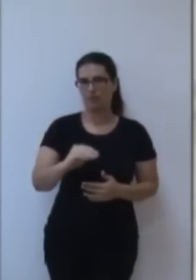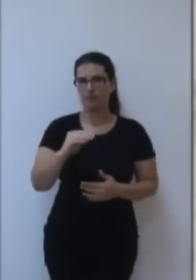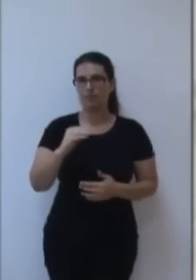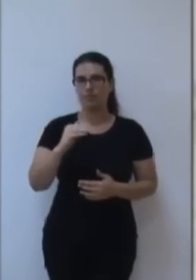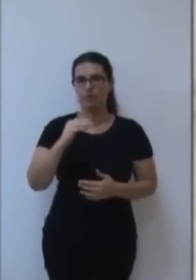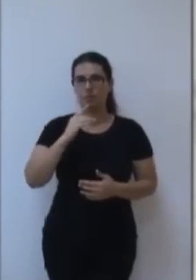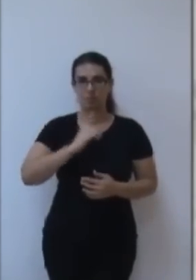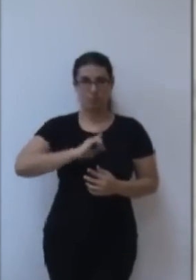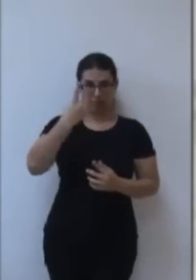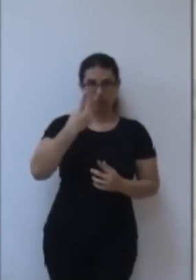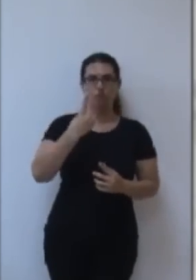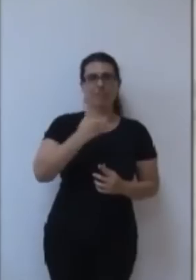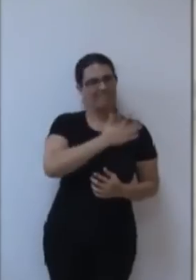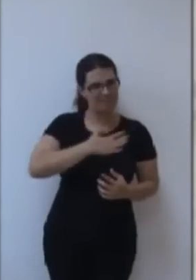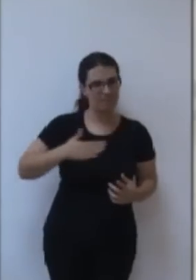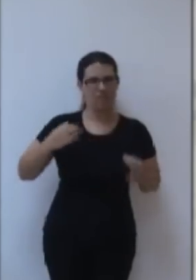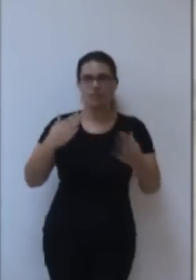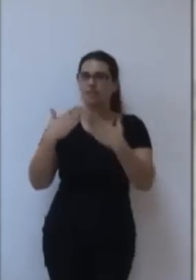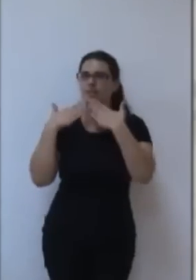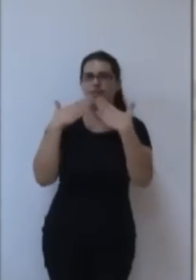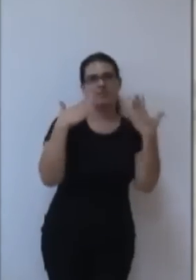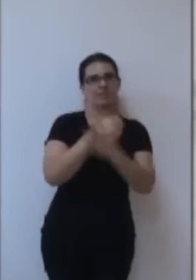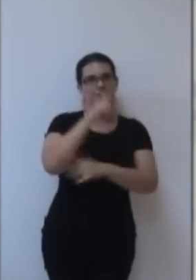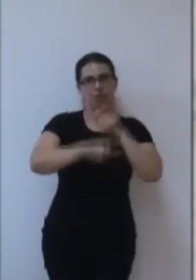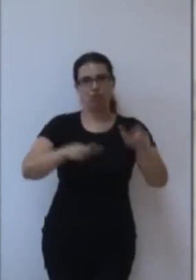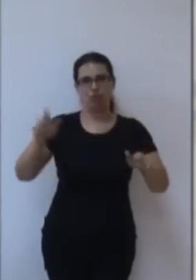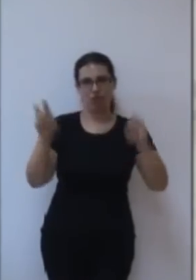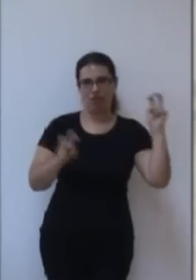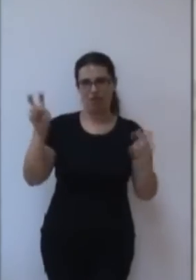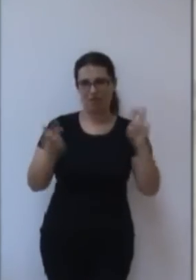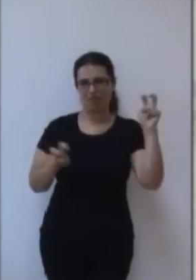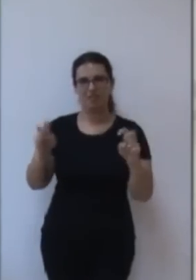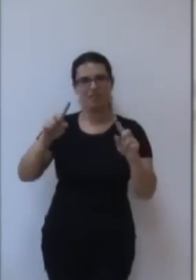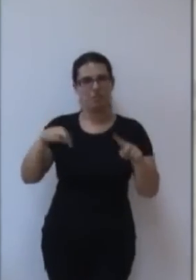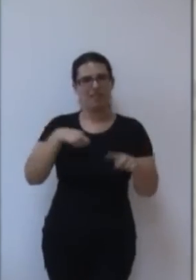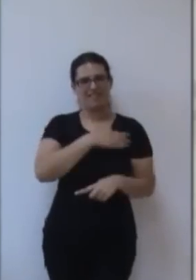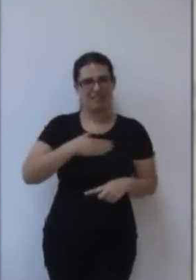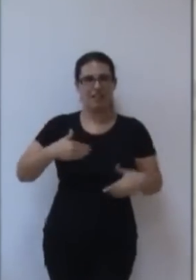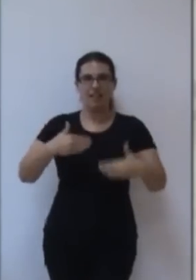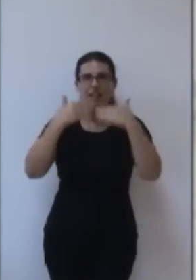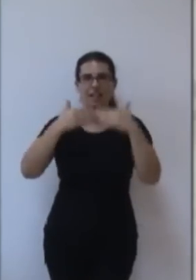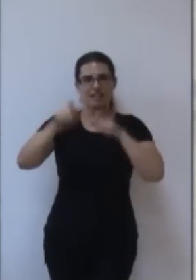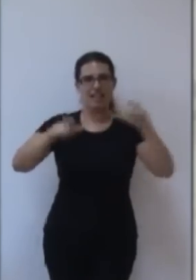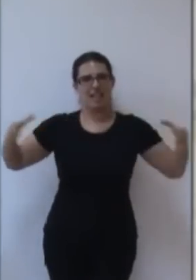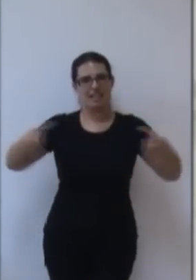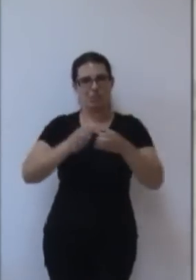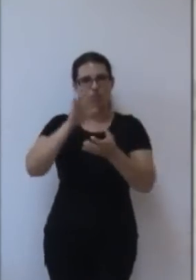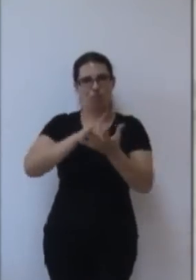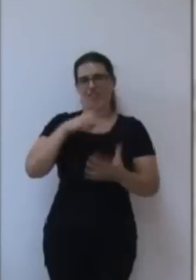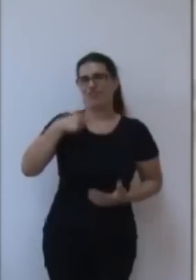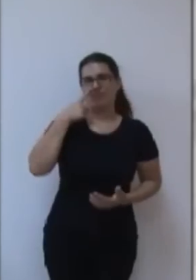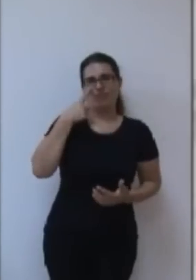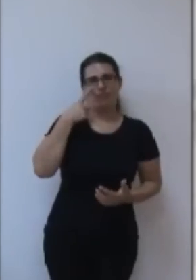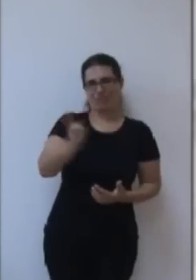quiero agradecer a todos los presentes, a los que están detrás de las cámaras también, al equipo